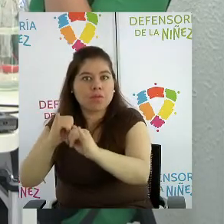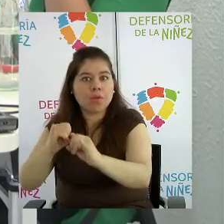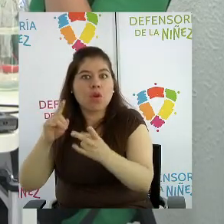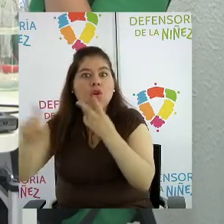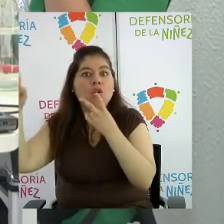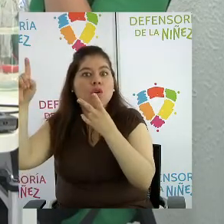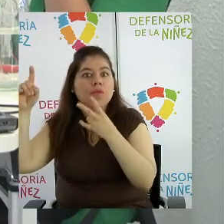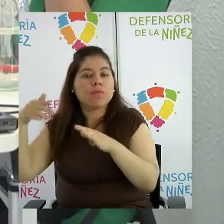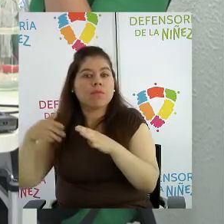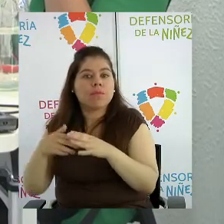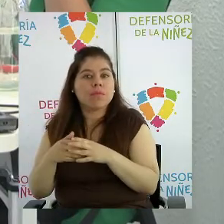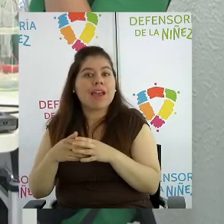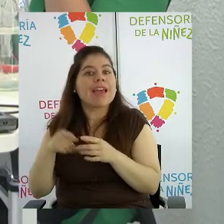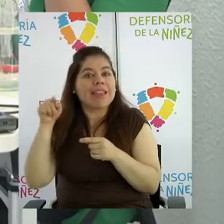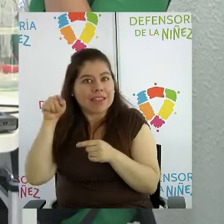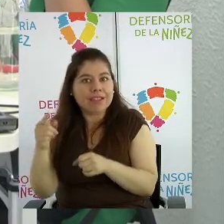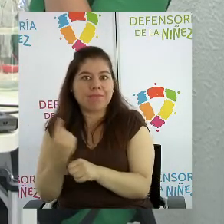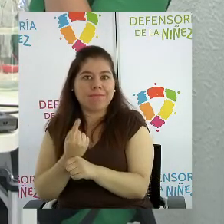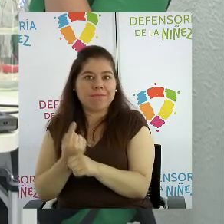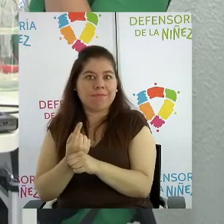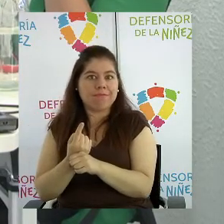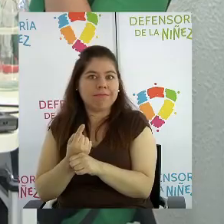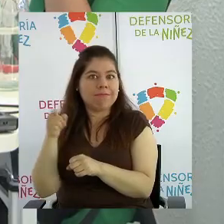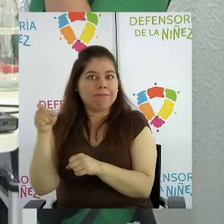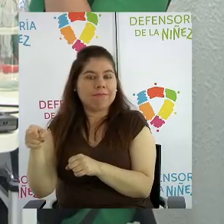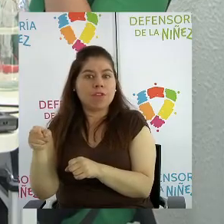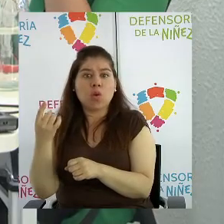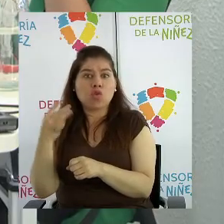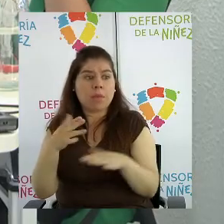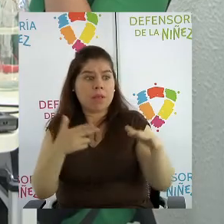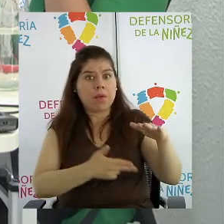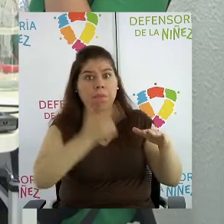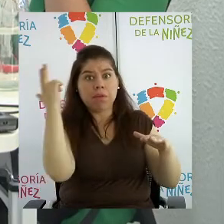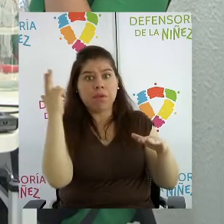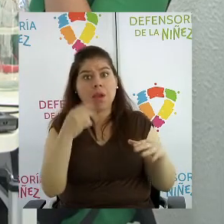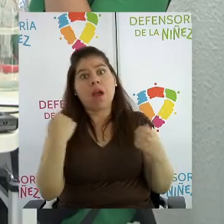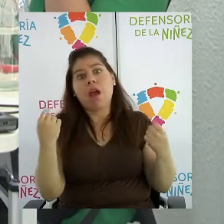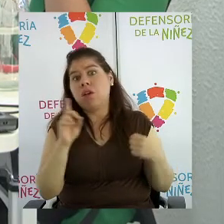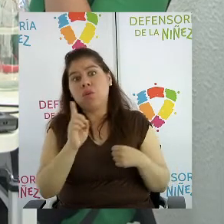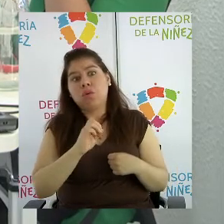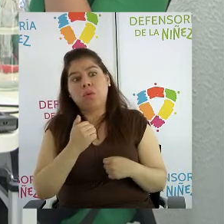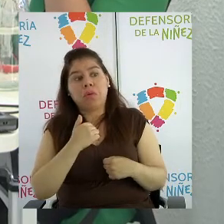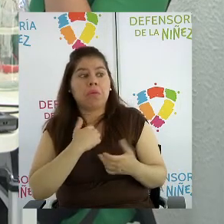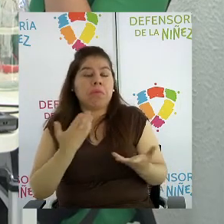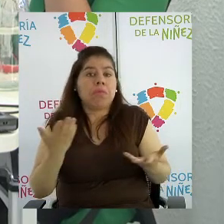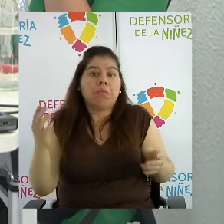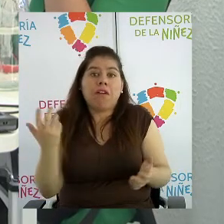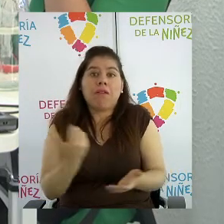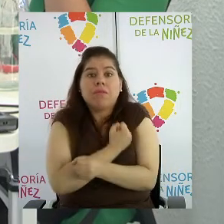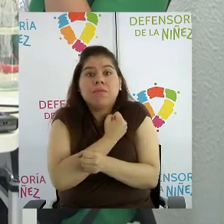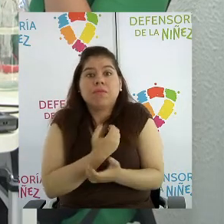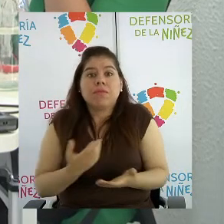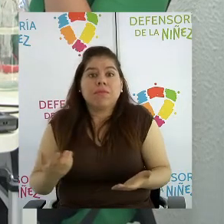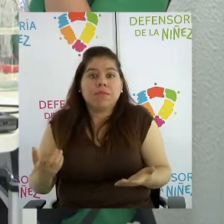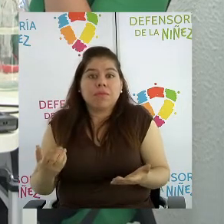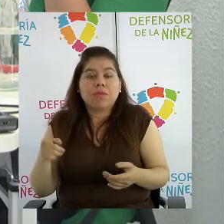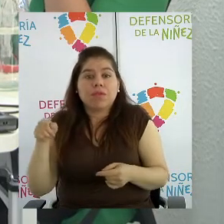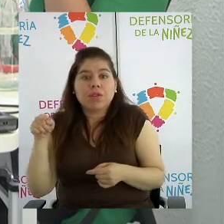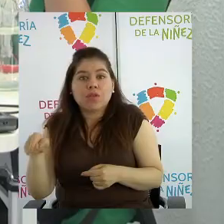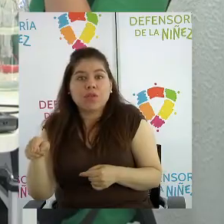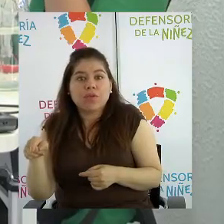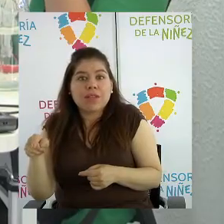de eso estamos hablando. No solo estamos hablando del homicidio frustrado y de la agresión a través de los apremios, porque ustedes sabrán que en